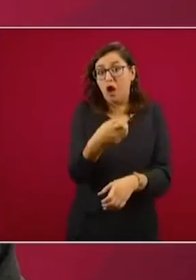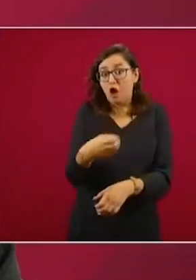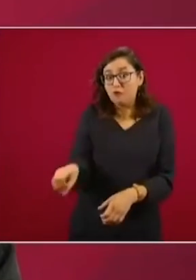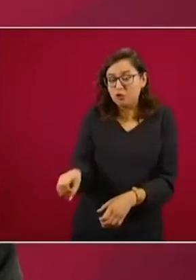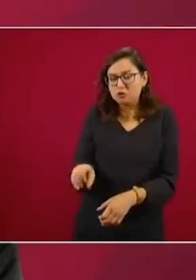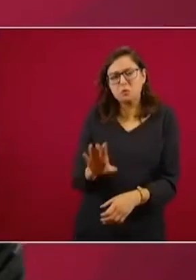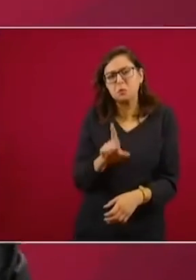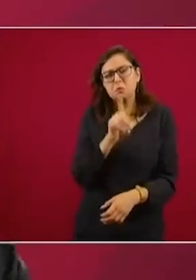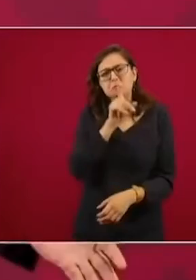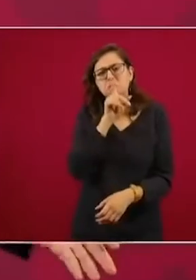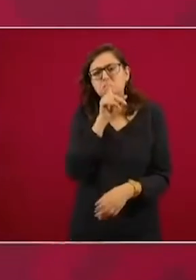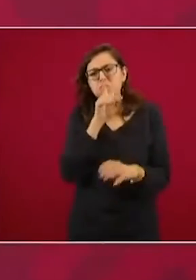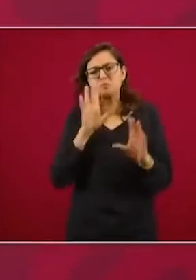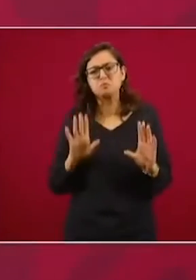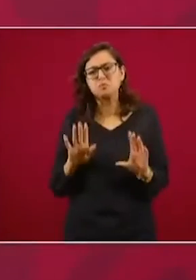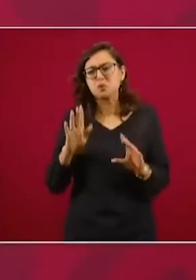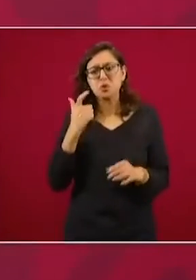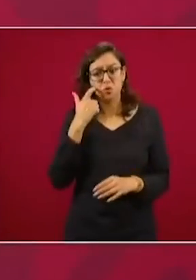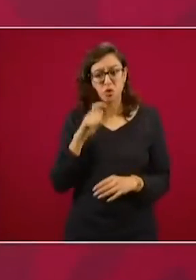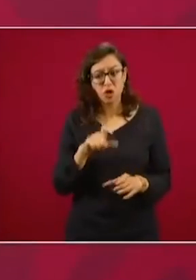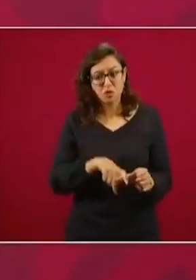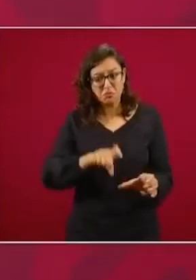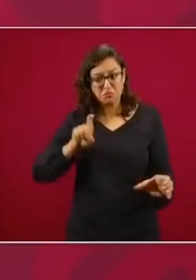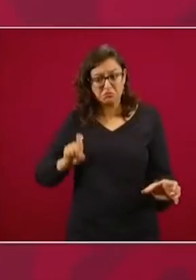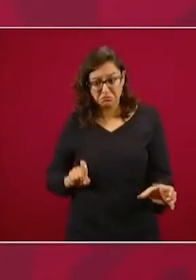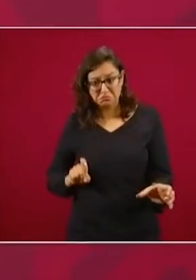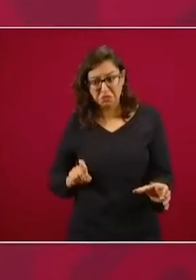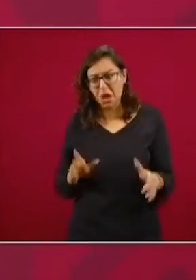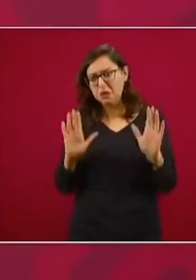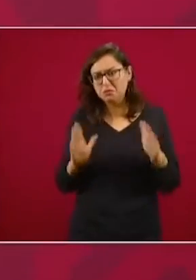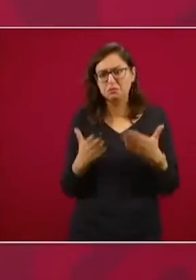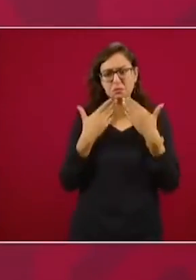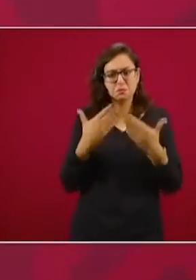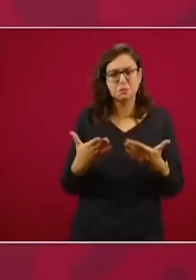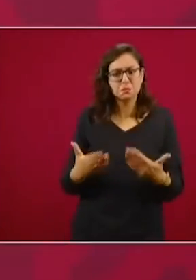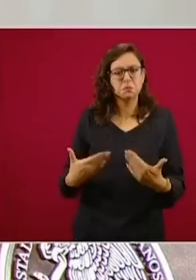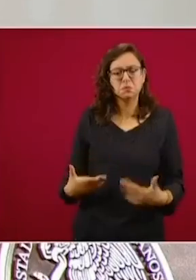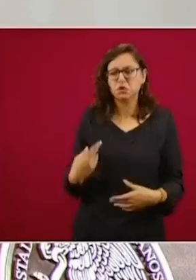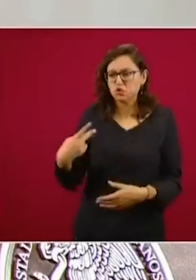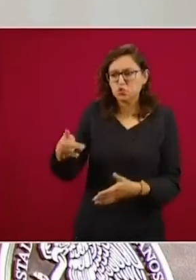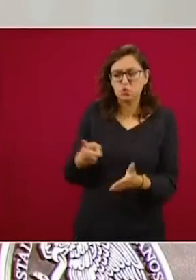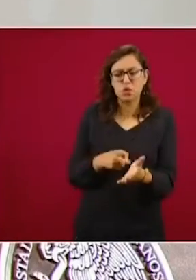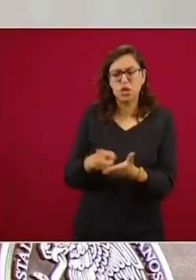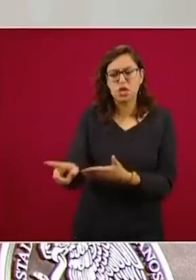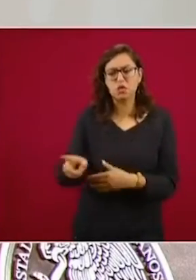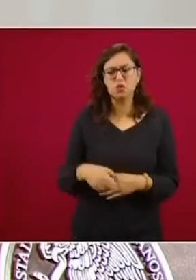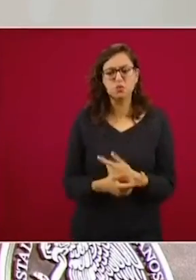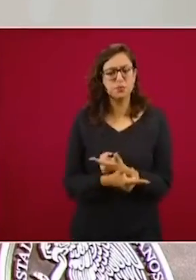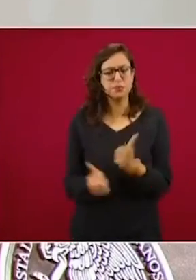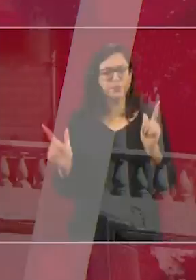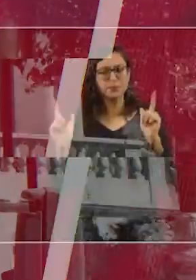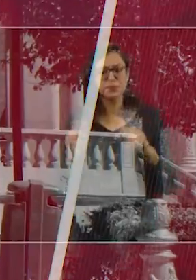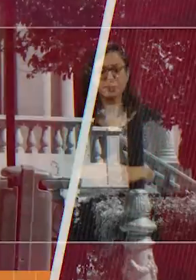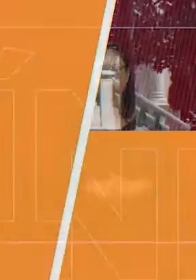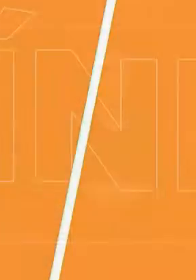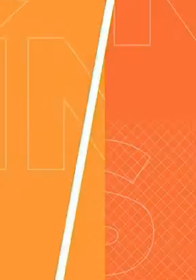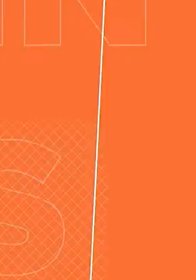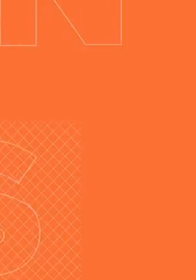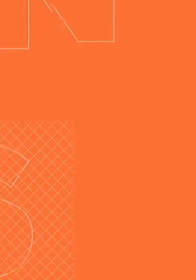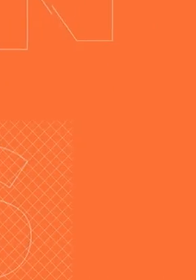y los que se salen es porque están ejerciendo su derecho su libertad